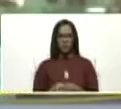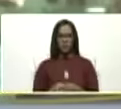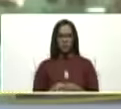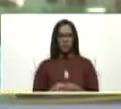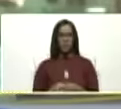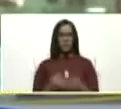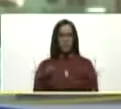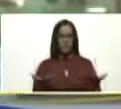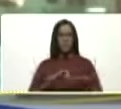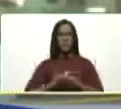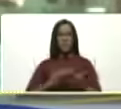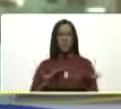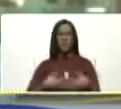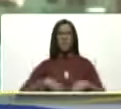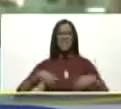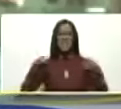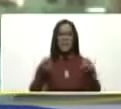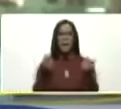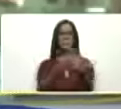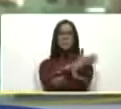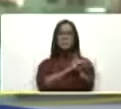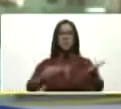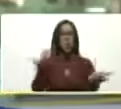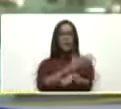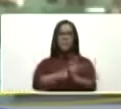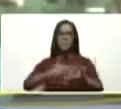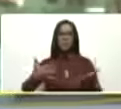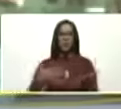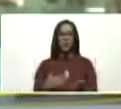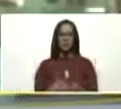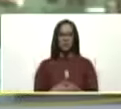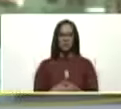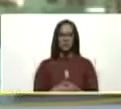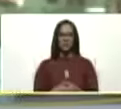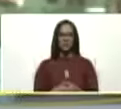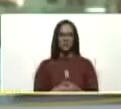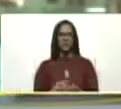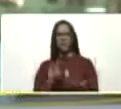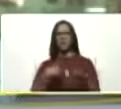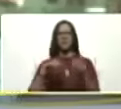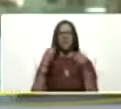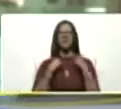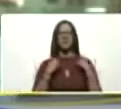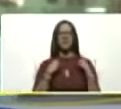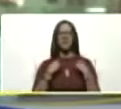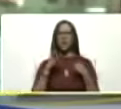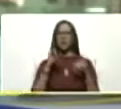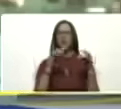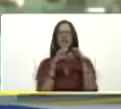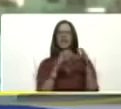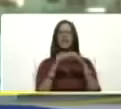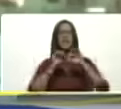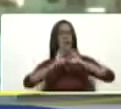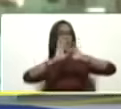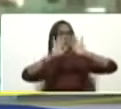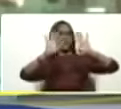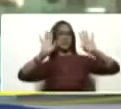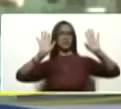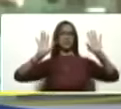Me ofrecieron riqueza, millones de millones, que me fuera a vivir a una isla paradisíaca,